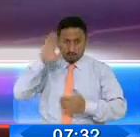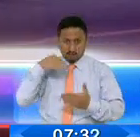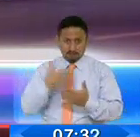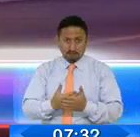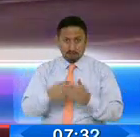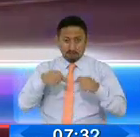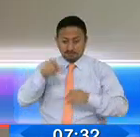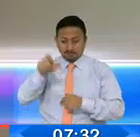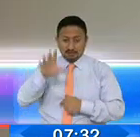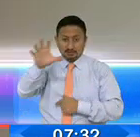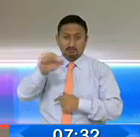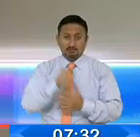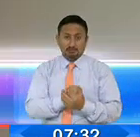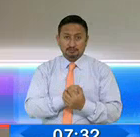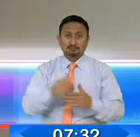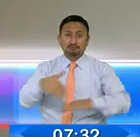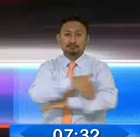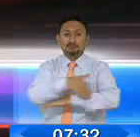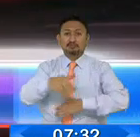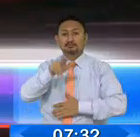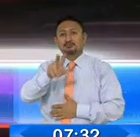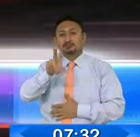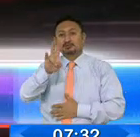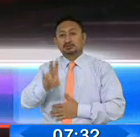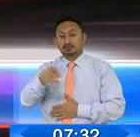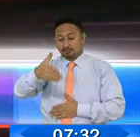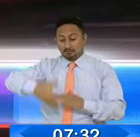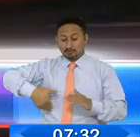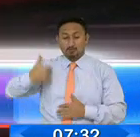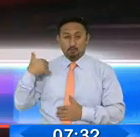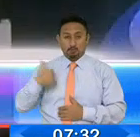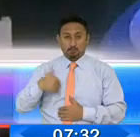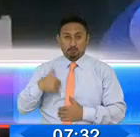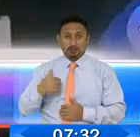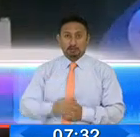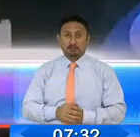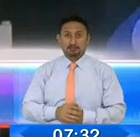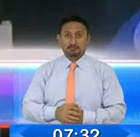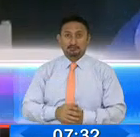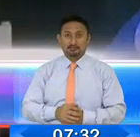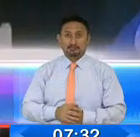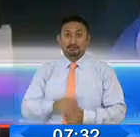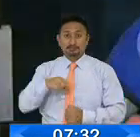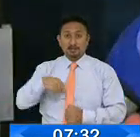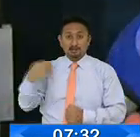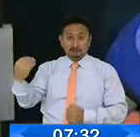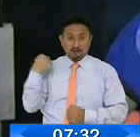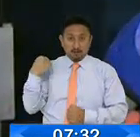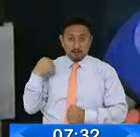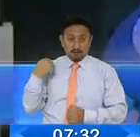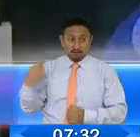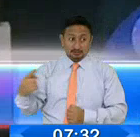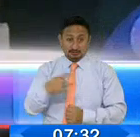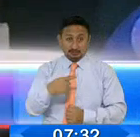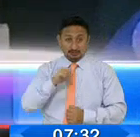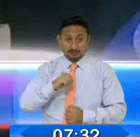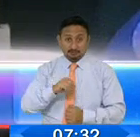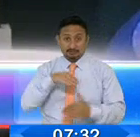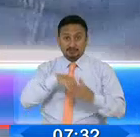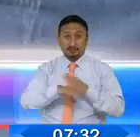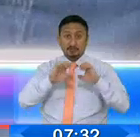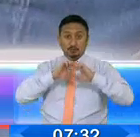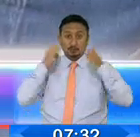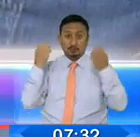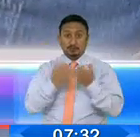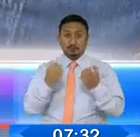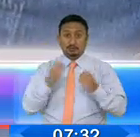su detención en las calles 37 y Argentina. Después de que tuvimos noticia del delito que se había cometido en las instalaciones, nosotros